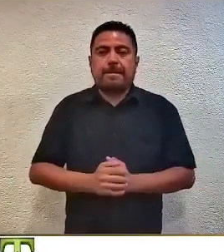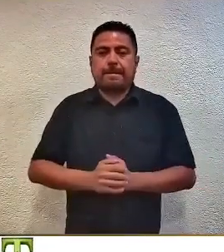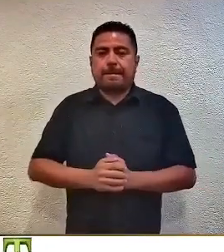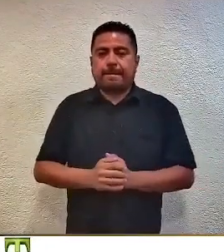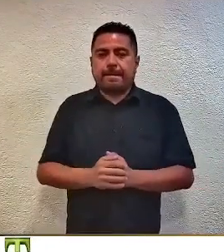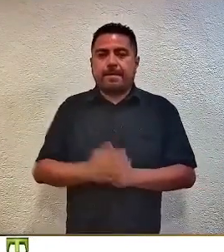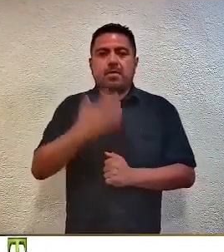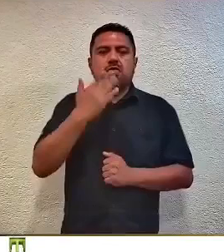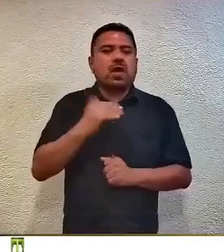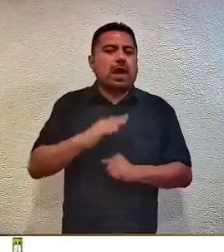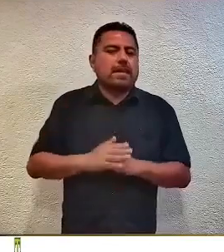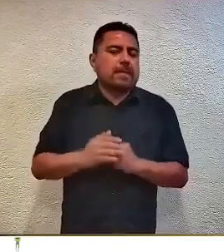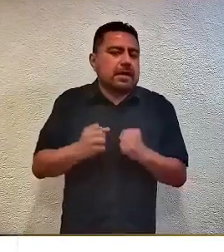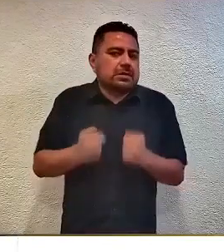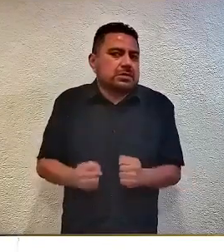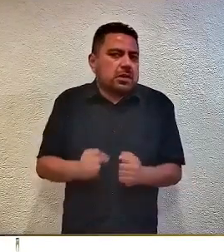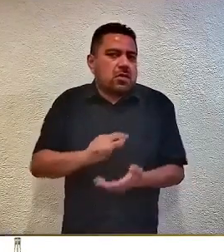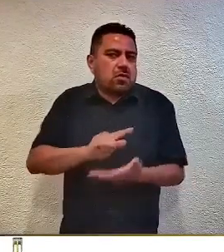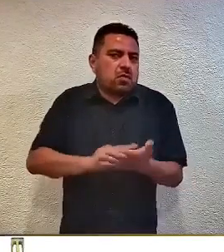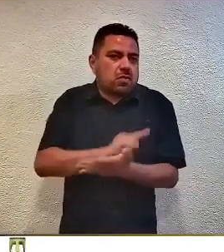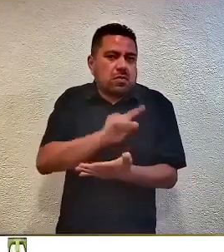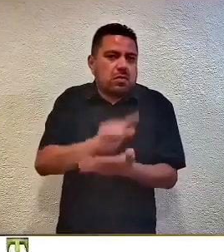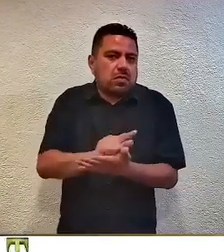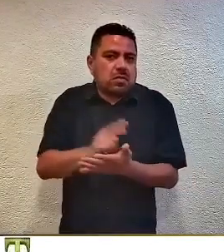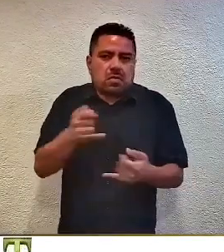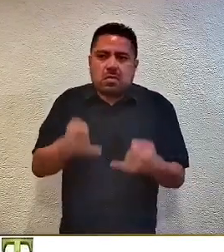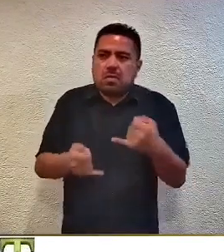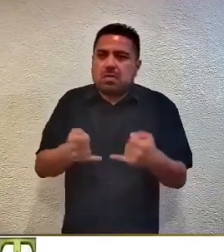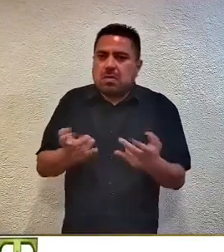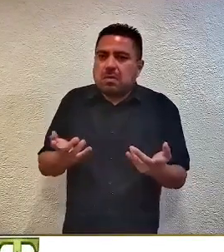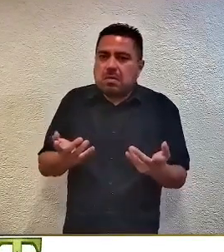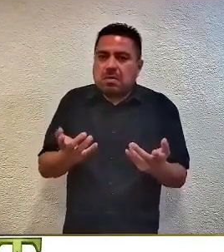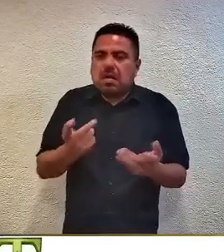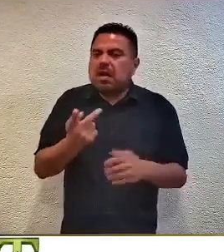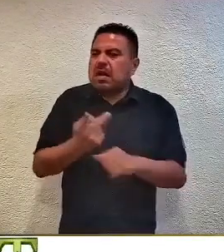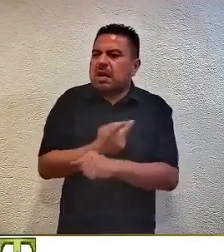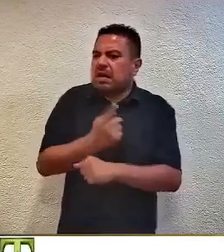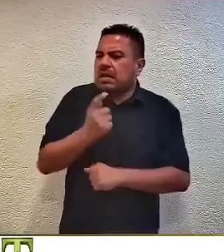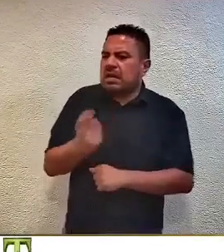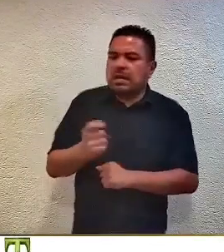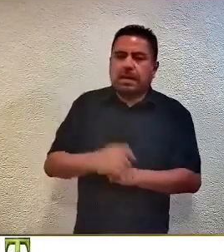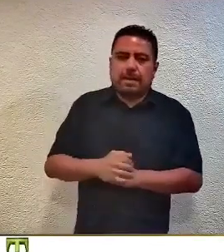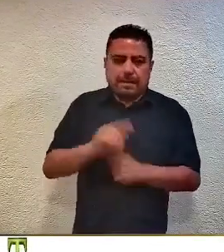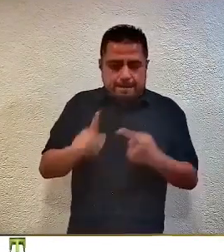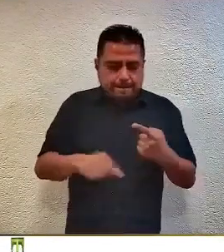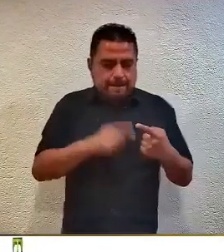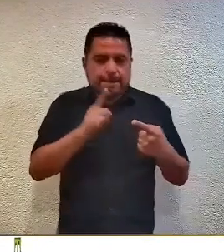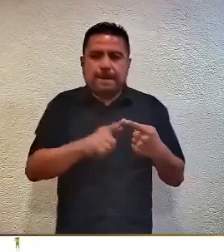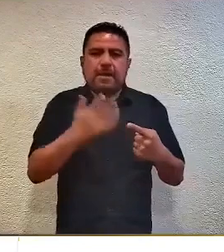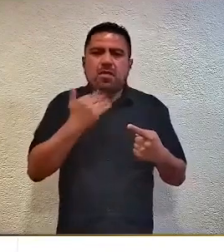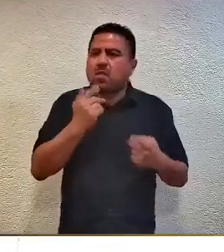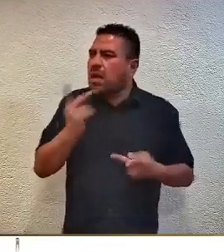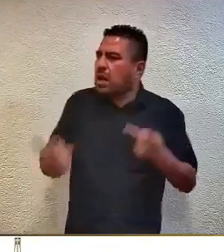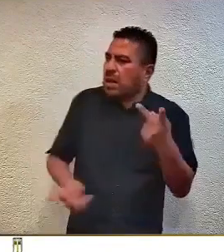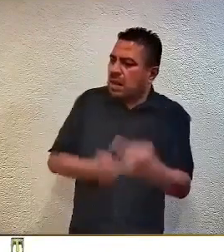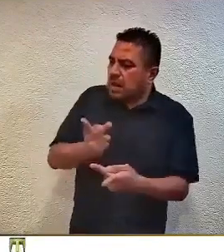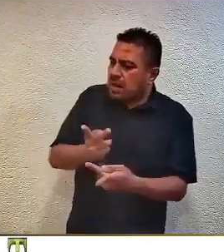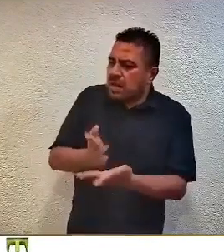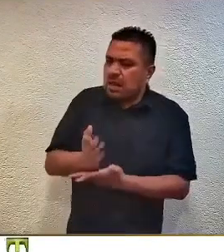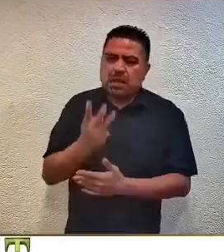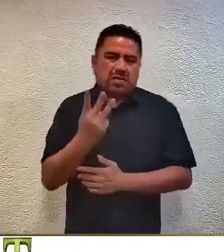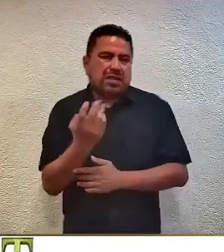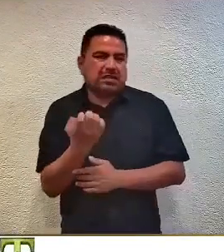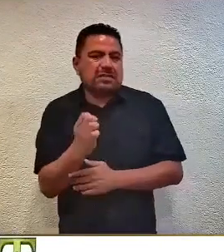que no hay seguridad jurídica. Es decir, ¿qué es lo que pasó? Cuando en un primer momento no se cuestiona la elección del 3 de